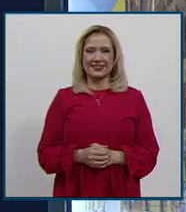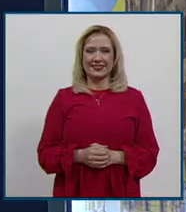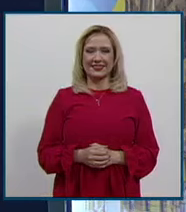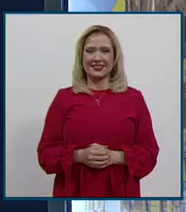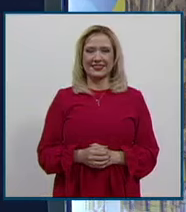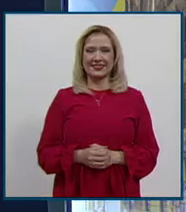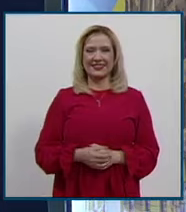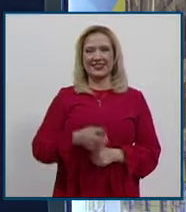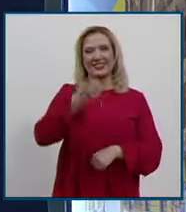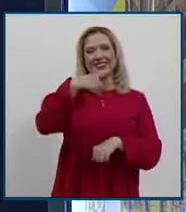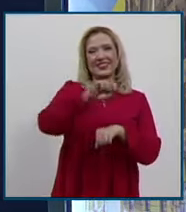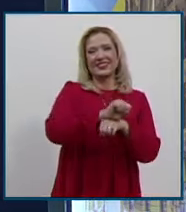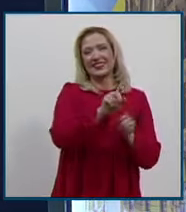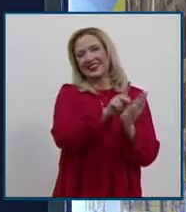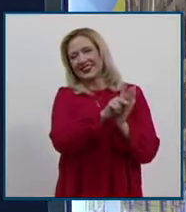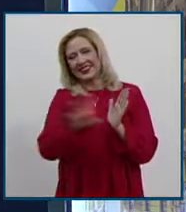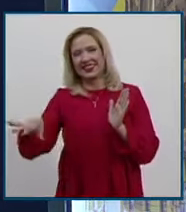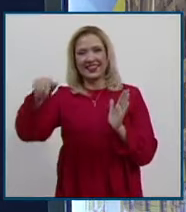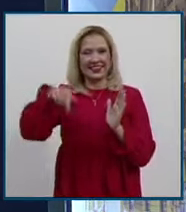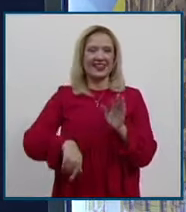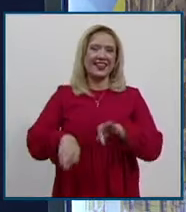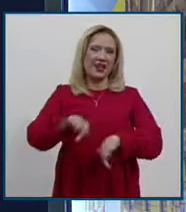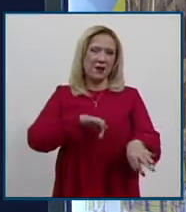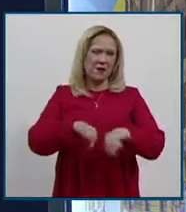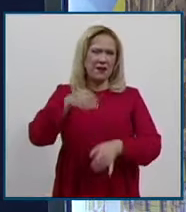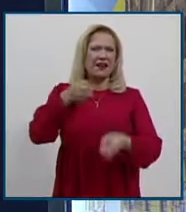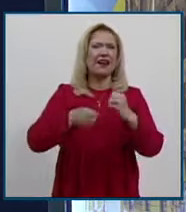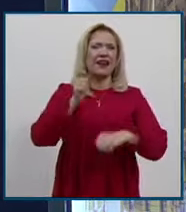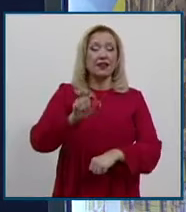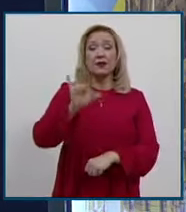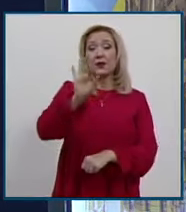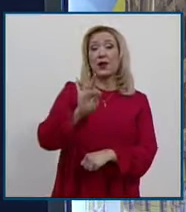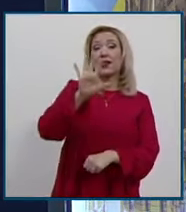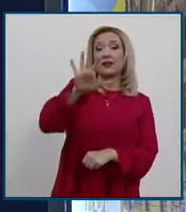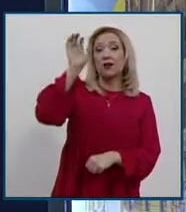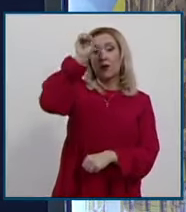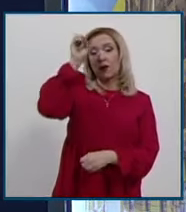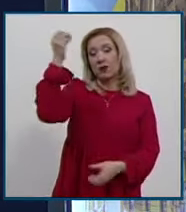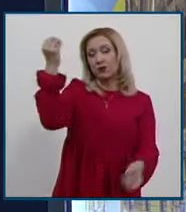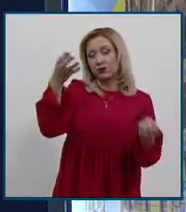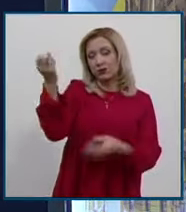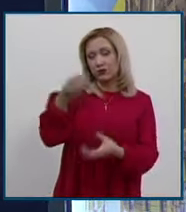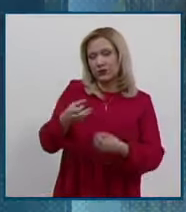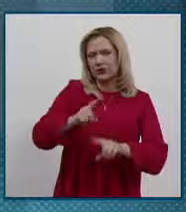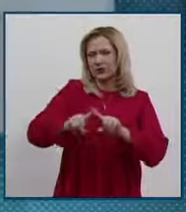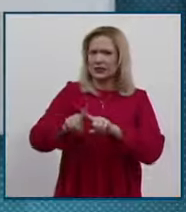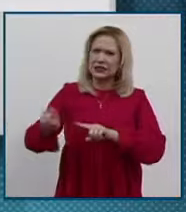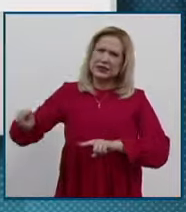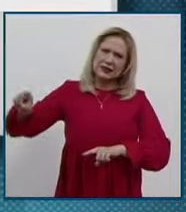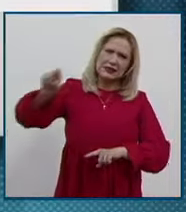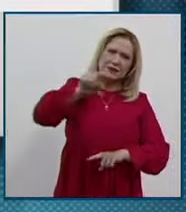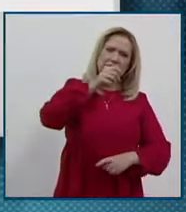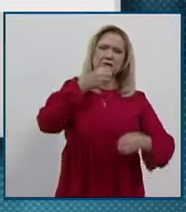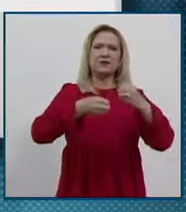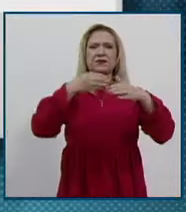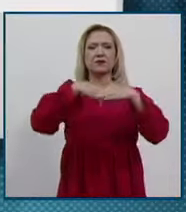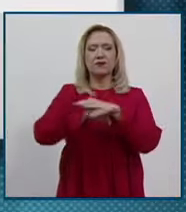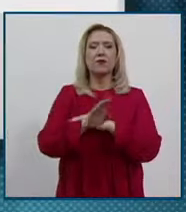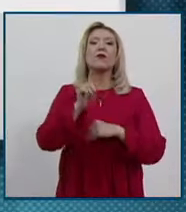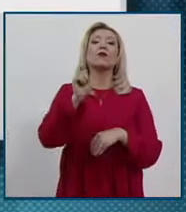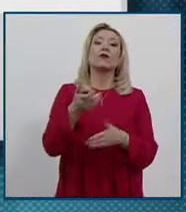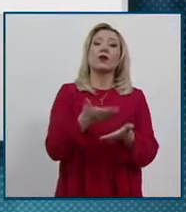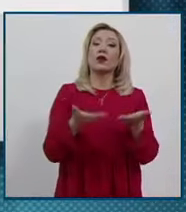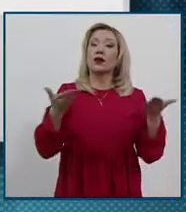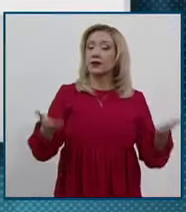en el semanario judicial de esta semana se publicaron 45 criterios de diversos órganos jurisdiccionales en esta